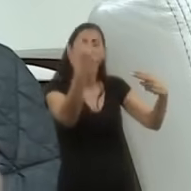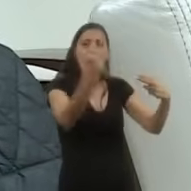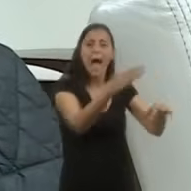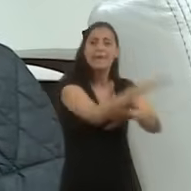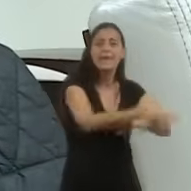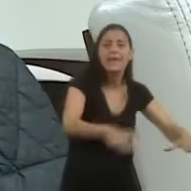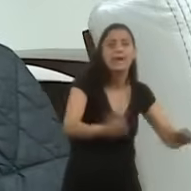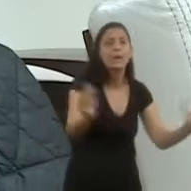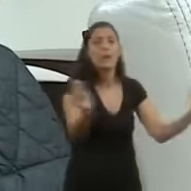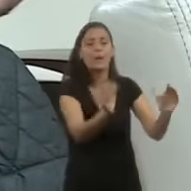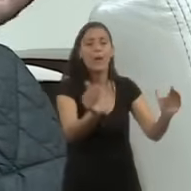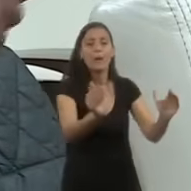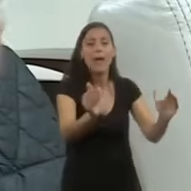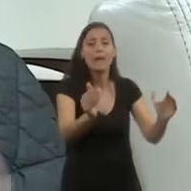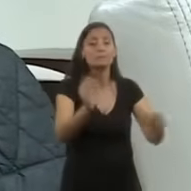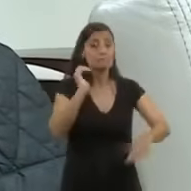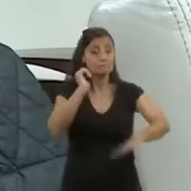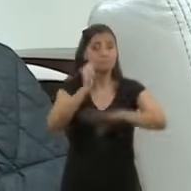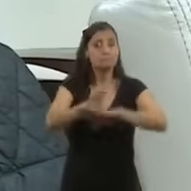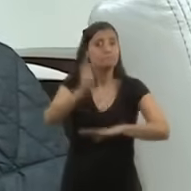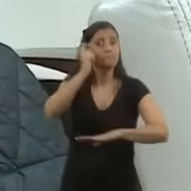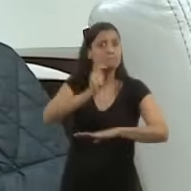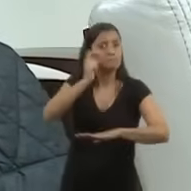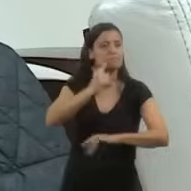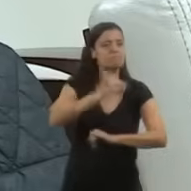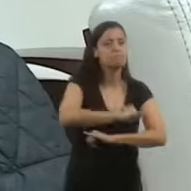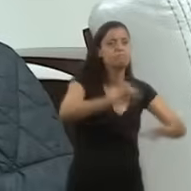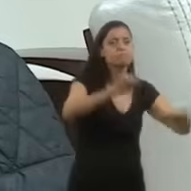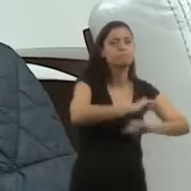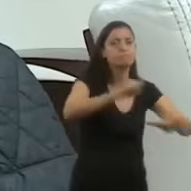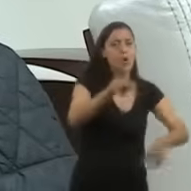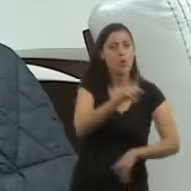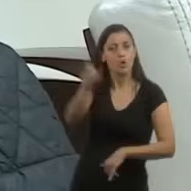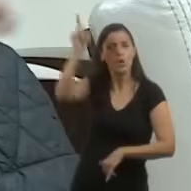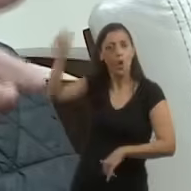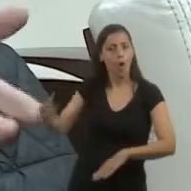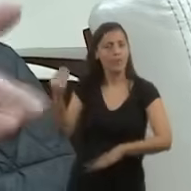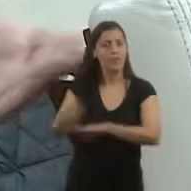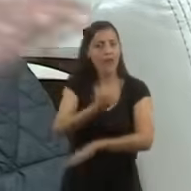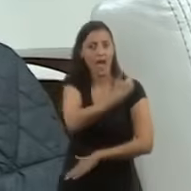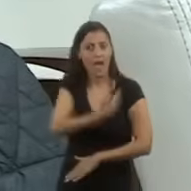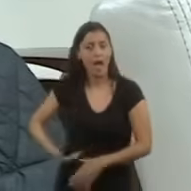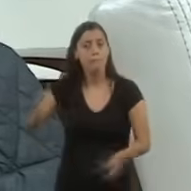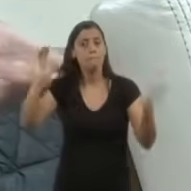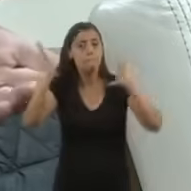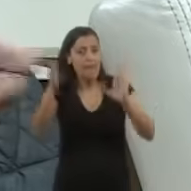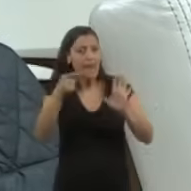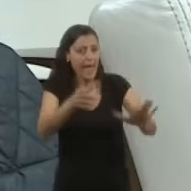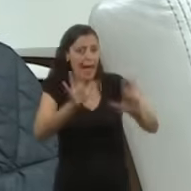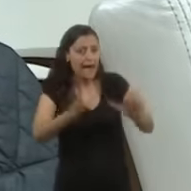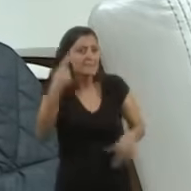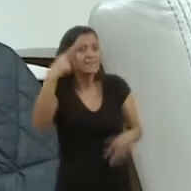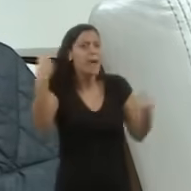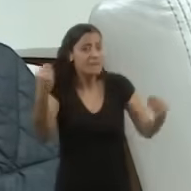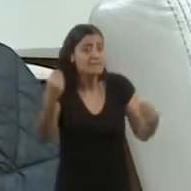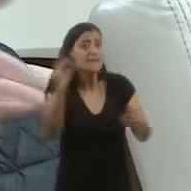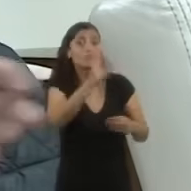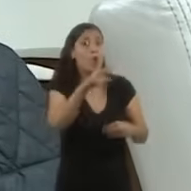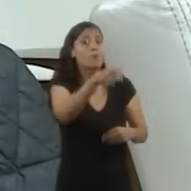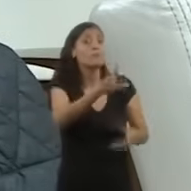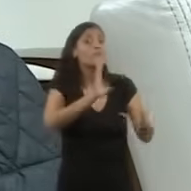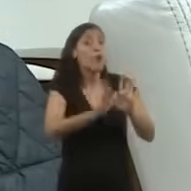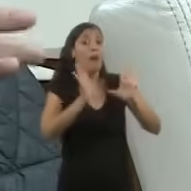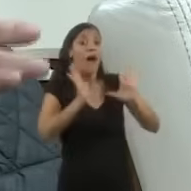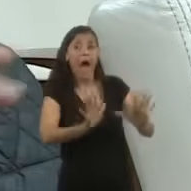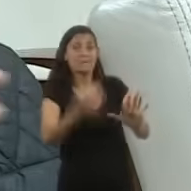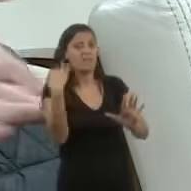hacer política algo que en Europa está prohibido y que que no estamos acostumbrado Y si tendrían previsto dentro de la ley de Educación prohibir ese tipo